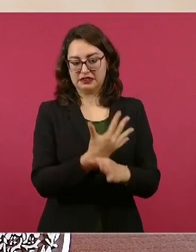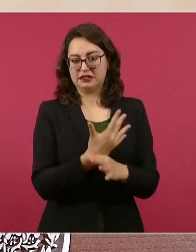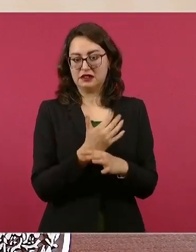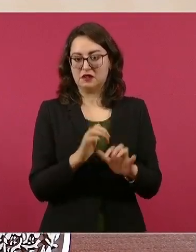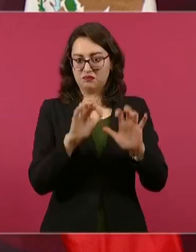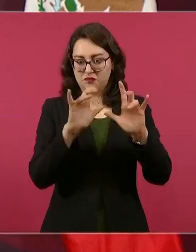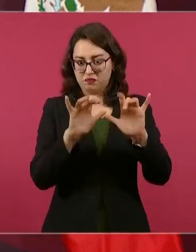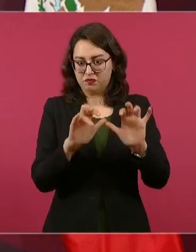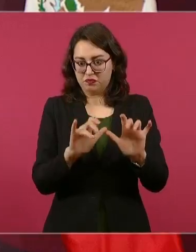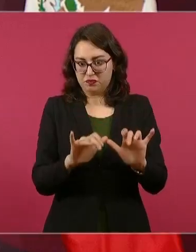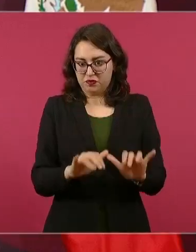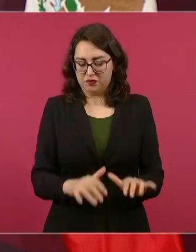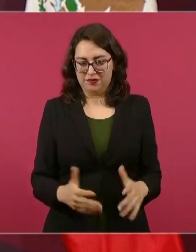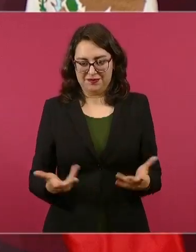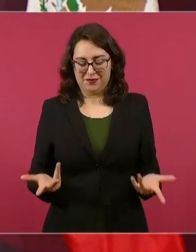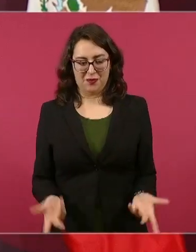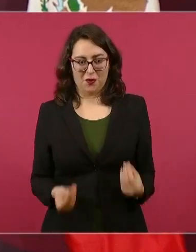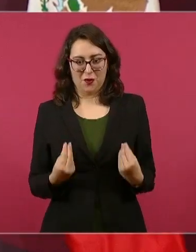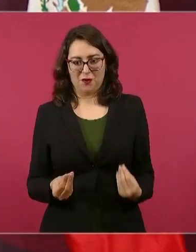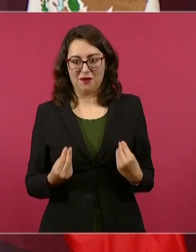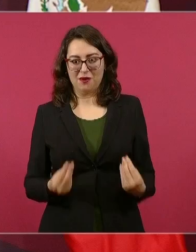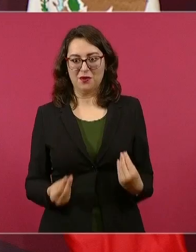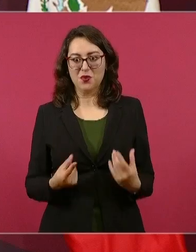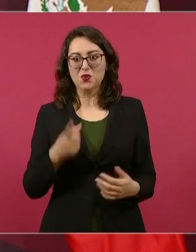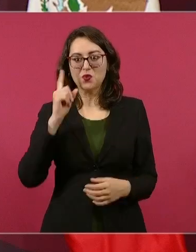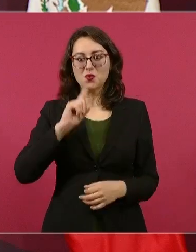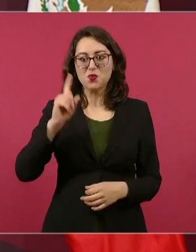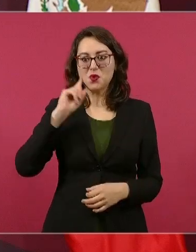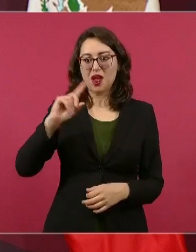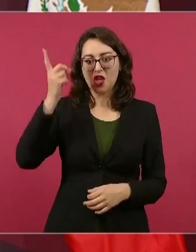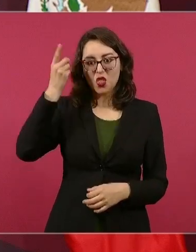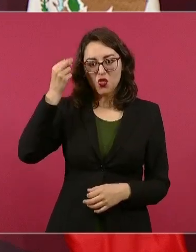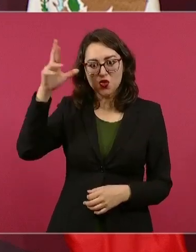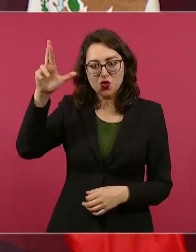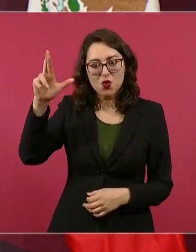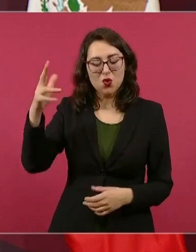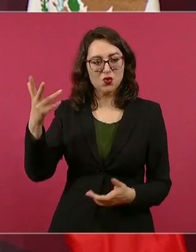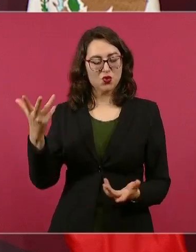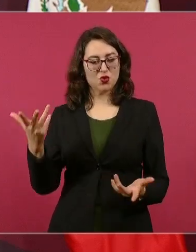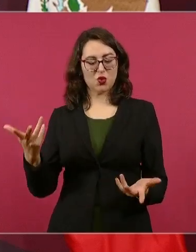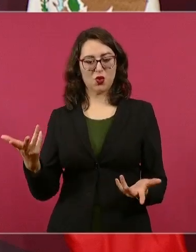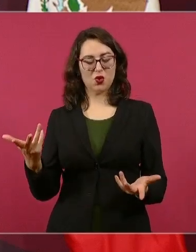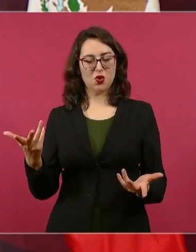Ya estamos hablando de una doctora en